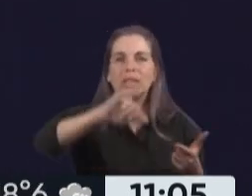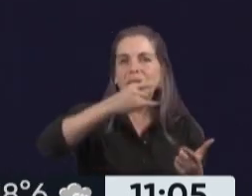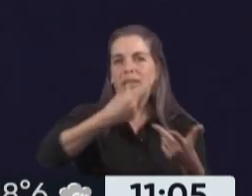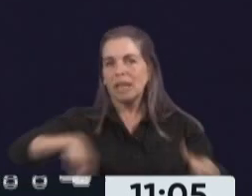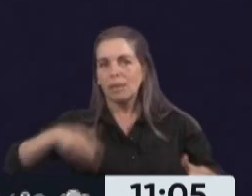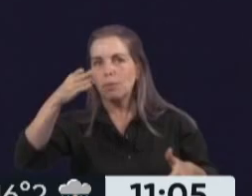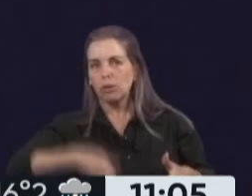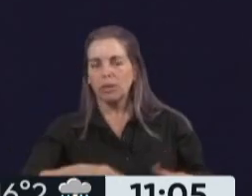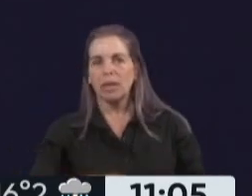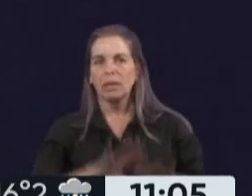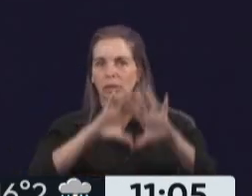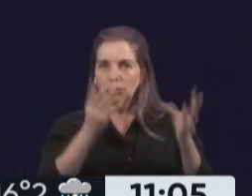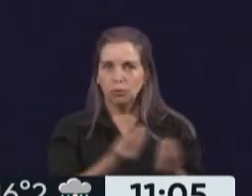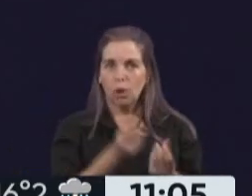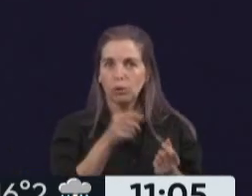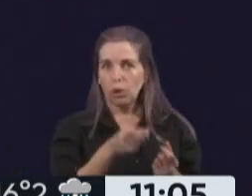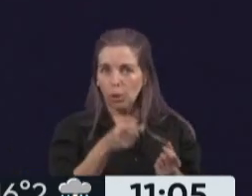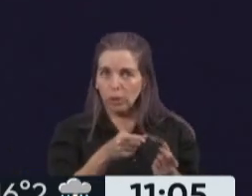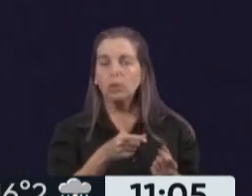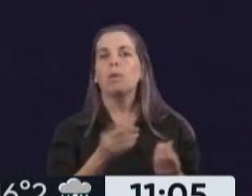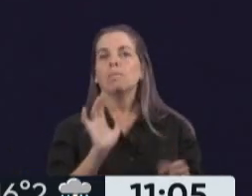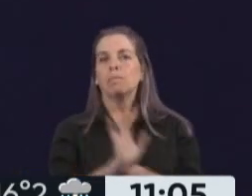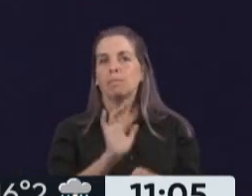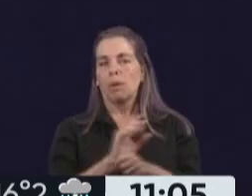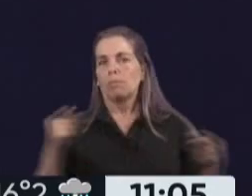jurisdicciones. Esta alta carga tributaria va en contra de la